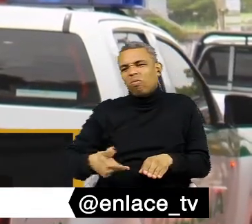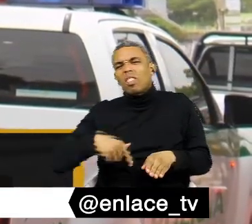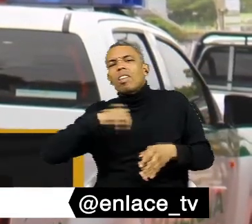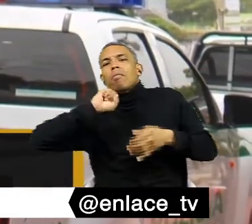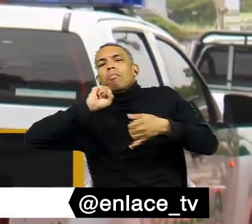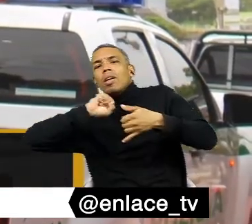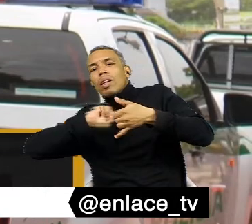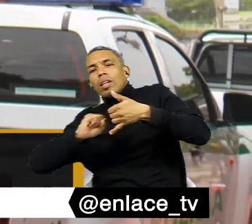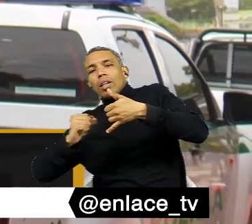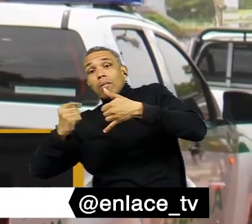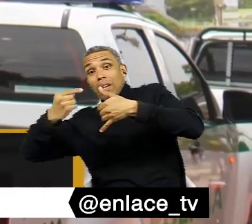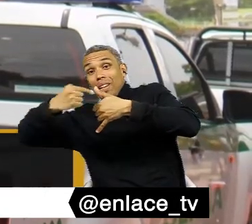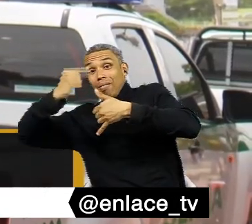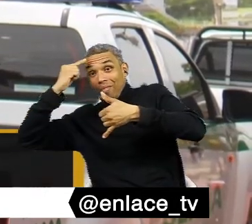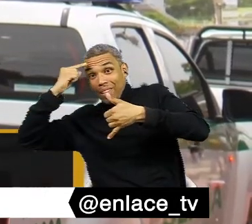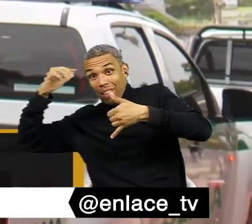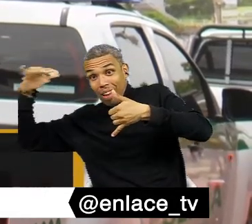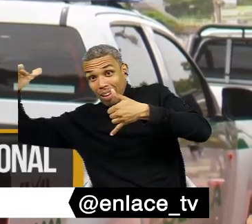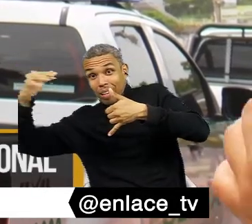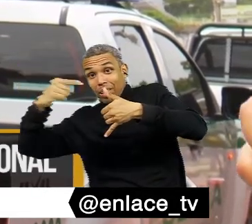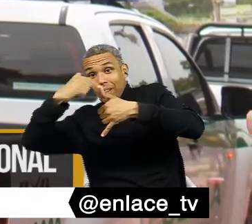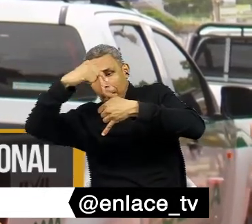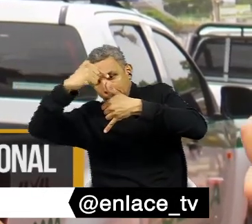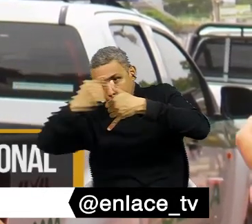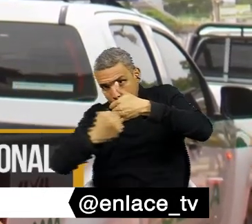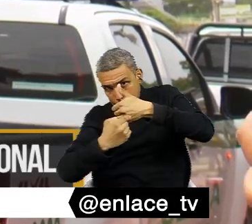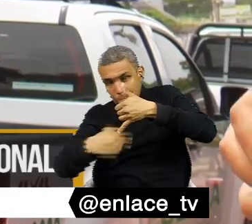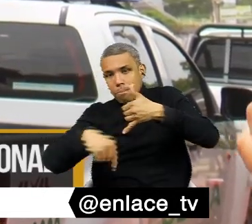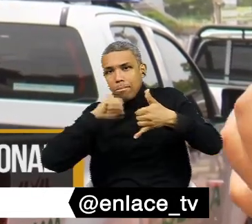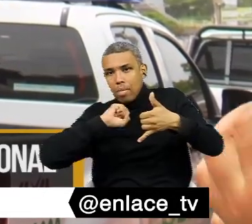Bermeja a proveerse de ACPM,